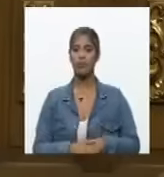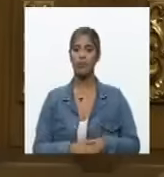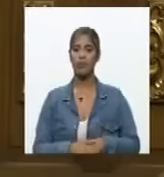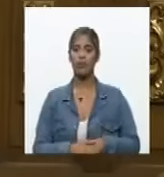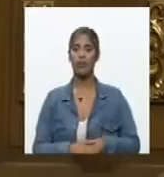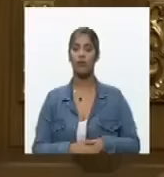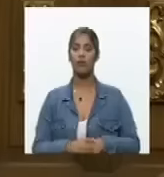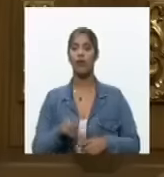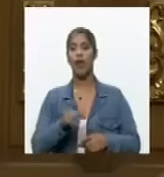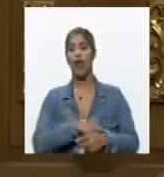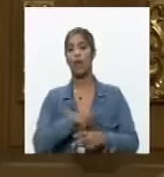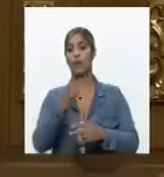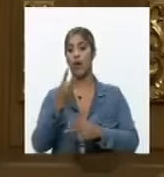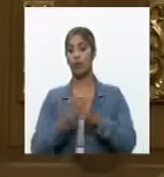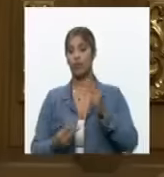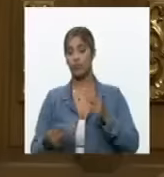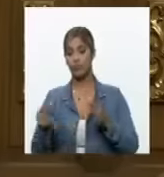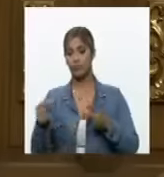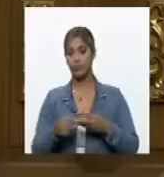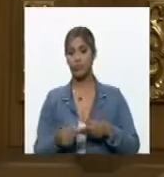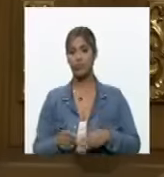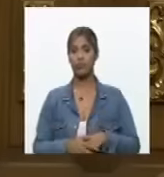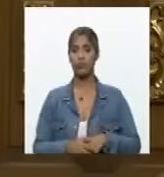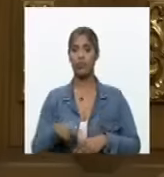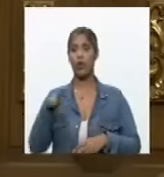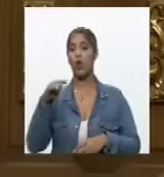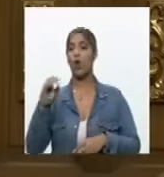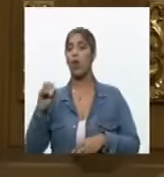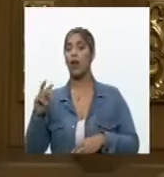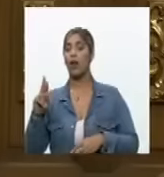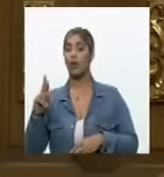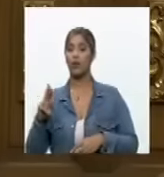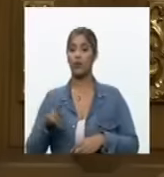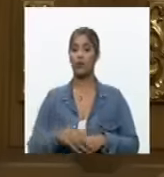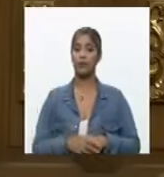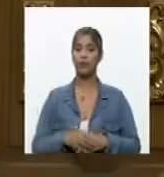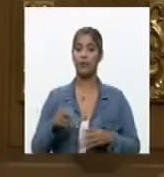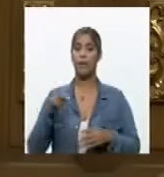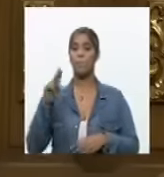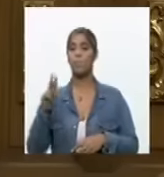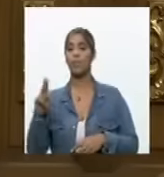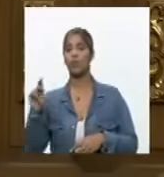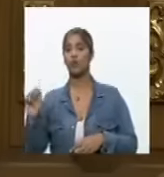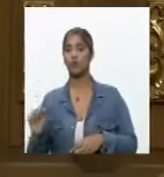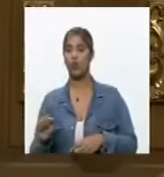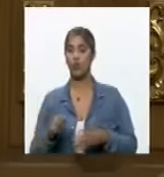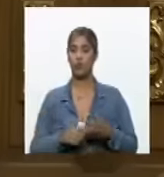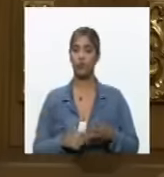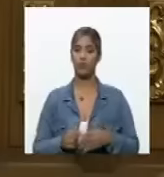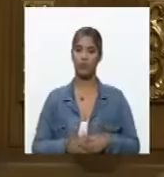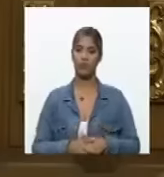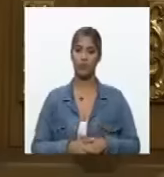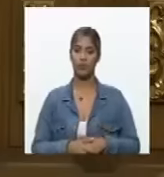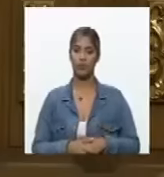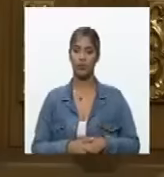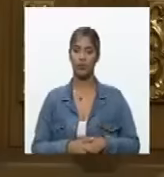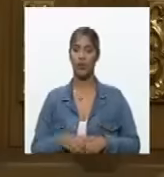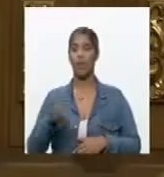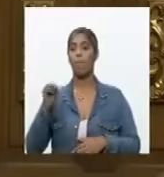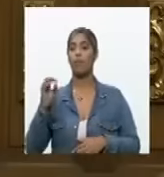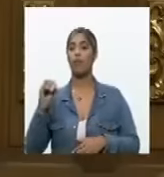los hermanos Pasquier, Noel Rodríguez, Víctor Soto Roja, El